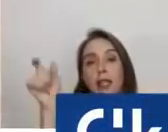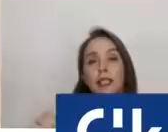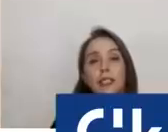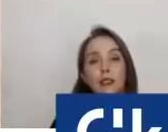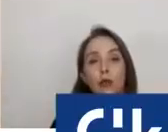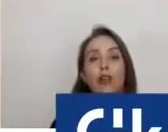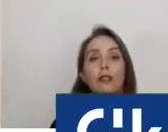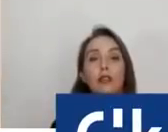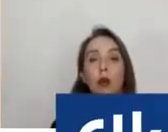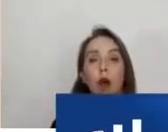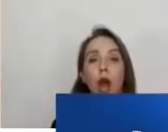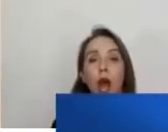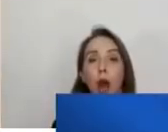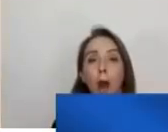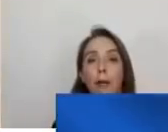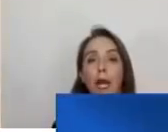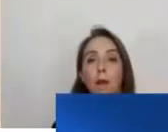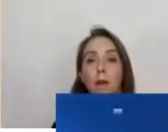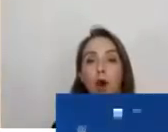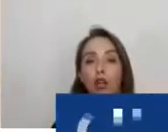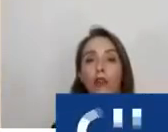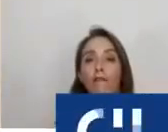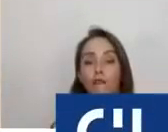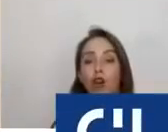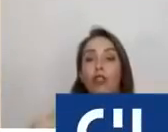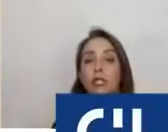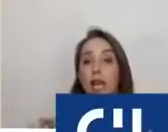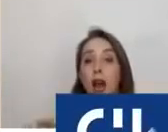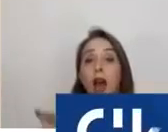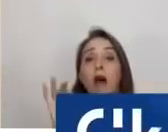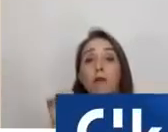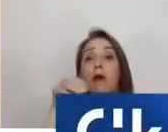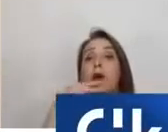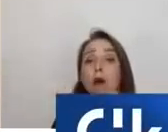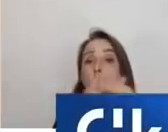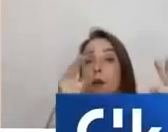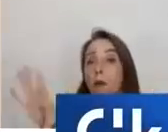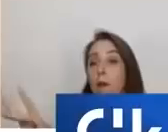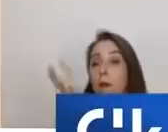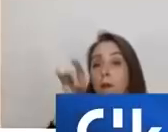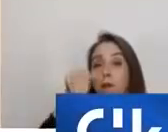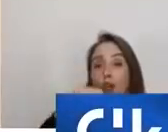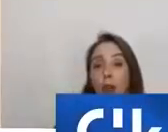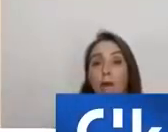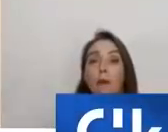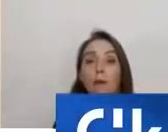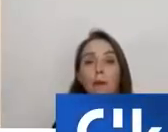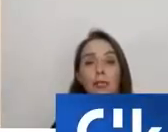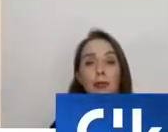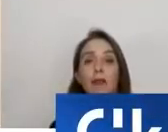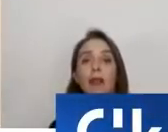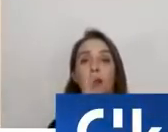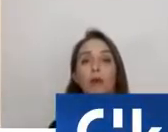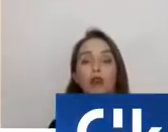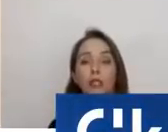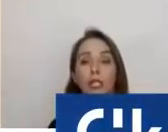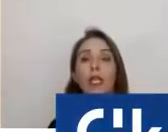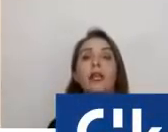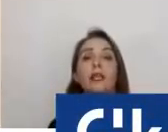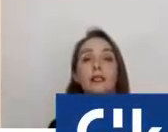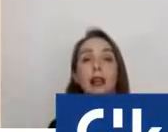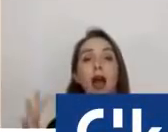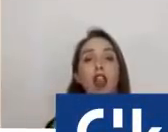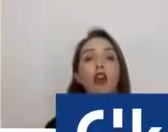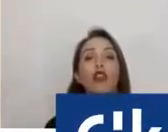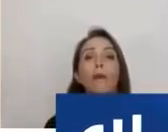Font que ha sido proclamado presidente electo de la República de Chile por haber reunido la mayor cantidad